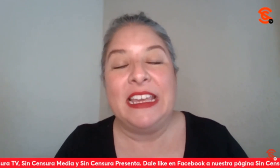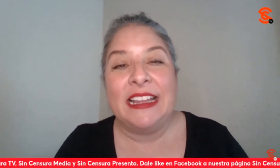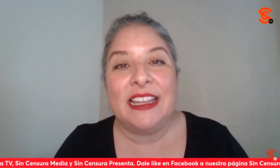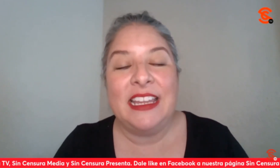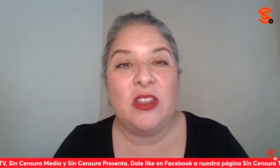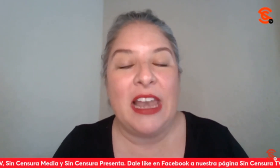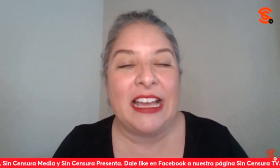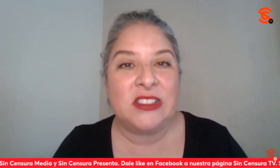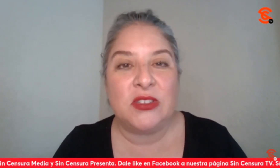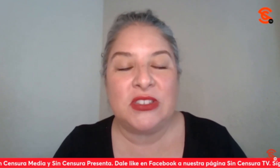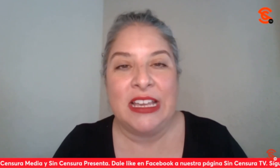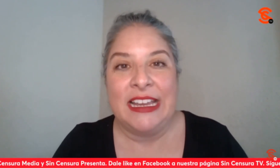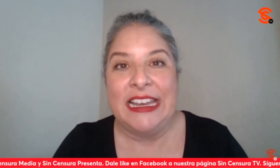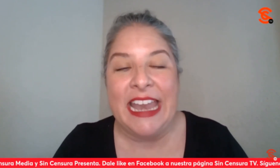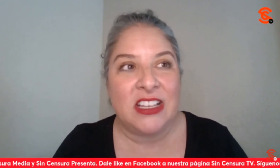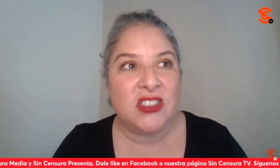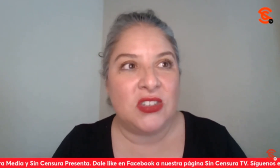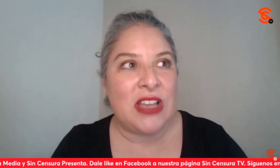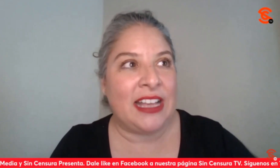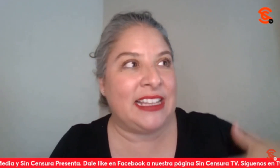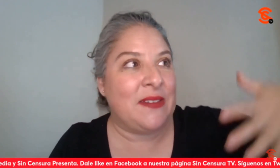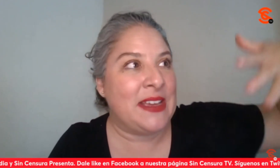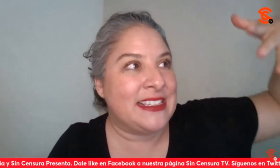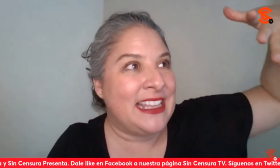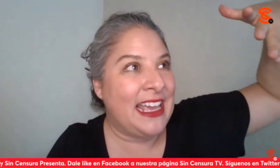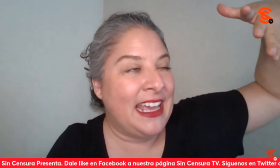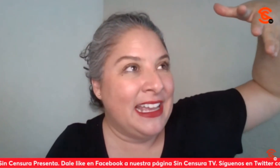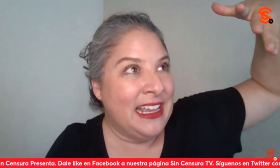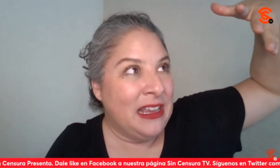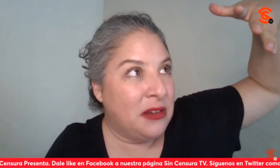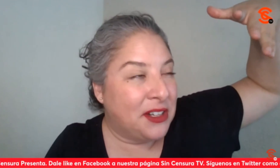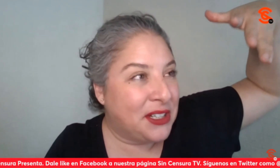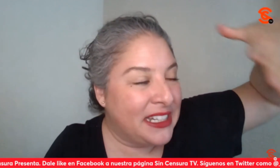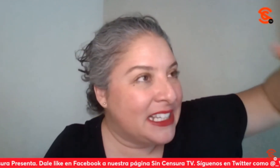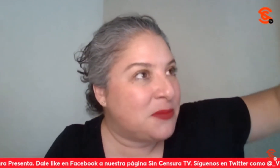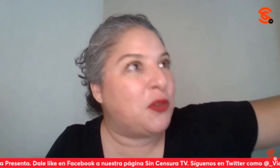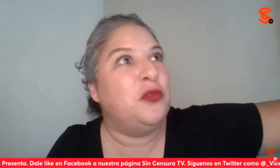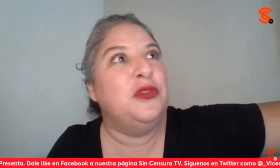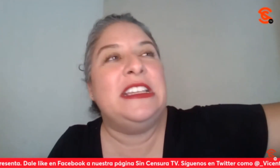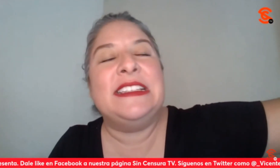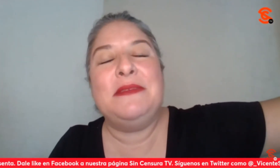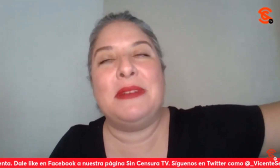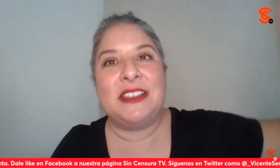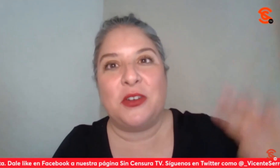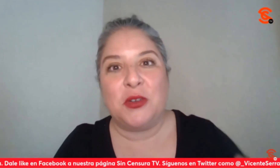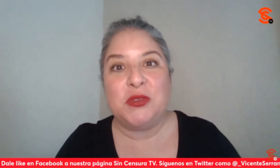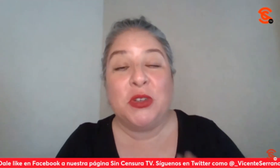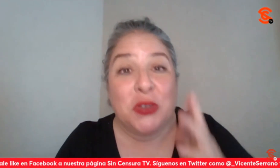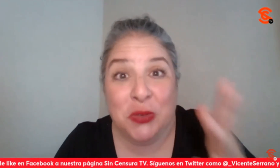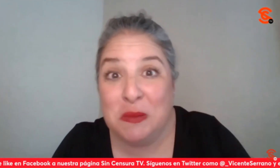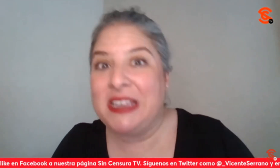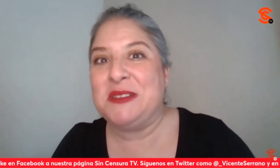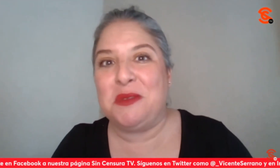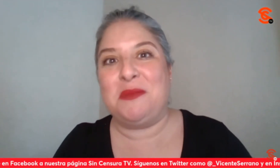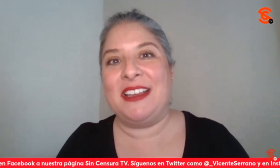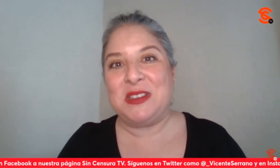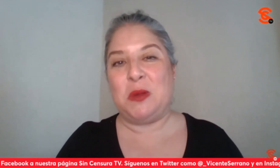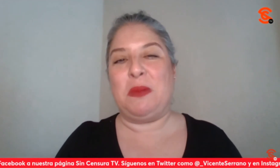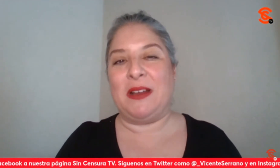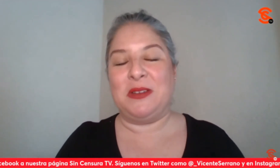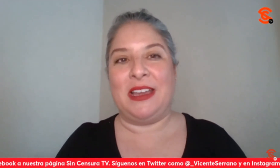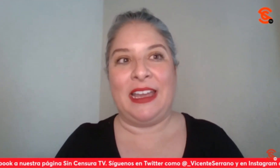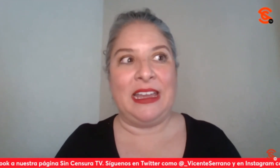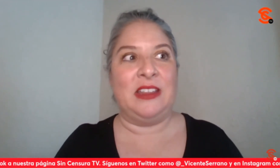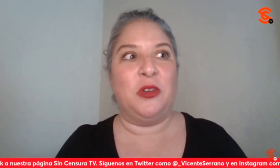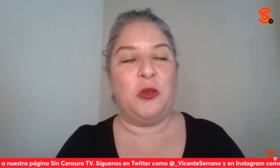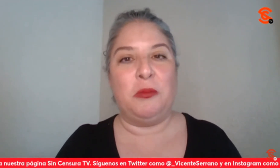y que han tenido lazos, nexos a través de redes profundísimas de corrupción. Tú mismo, maestro